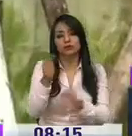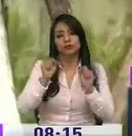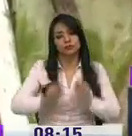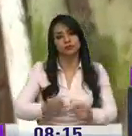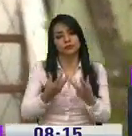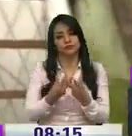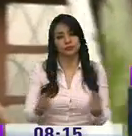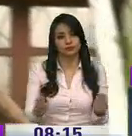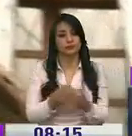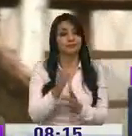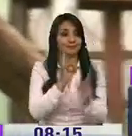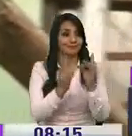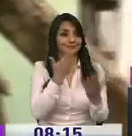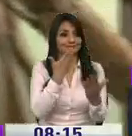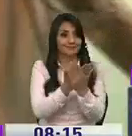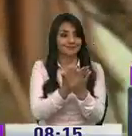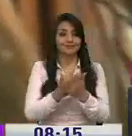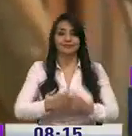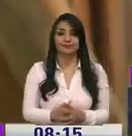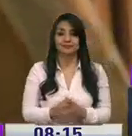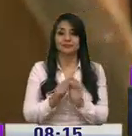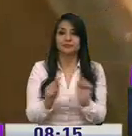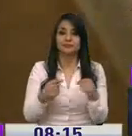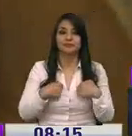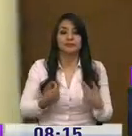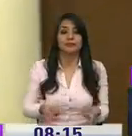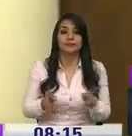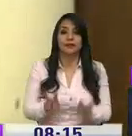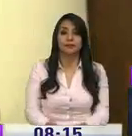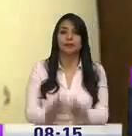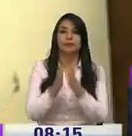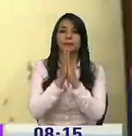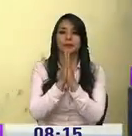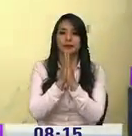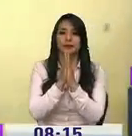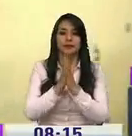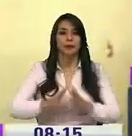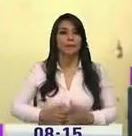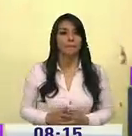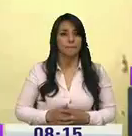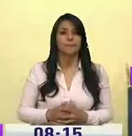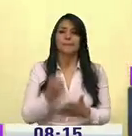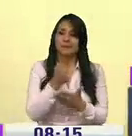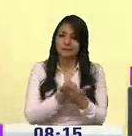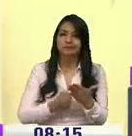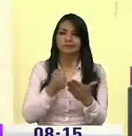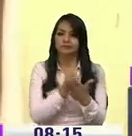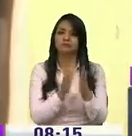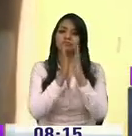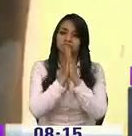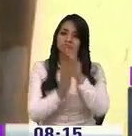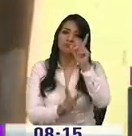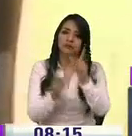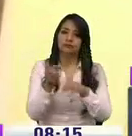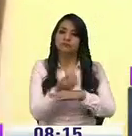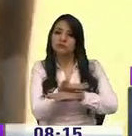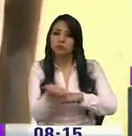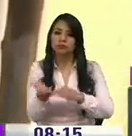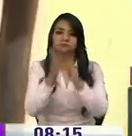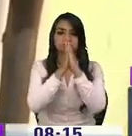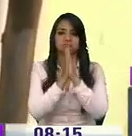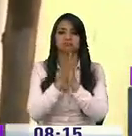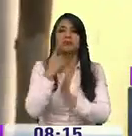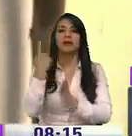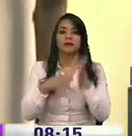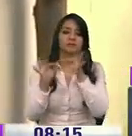perfecto muchísimas gracias pero yo también quiero que esto nos ayude insistiendo en las recomendaciones a la ciudadanía para el